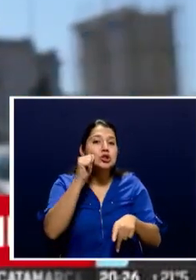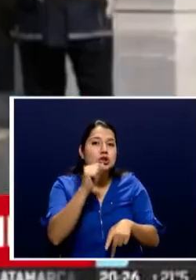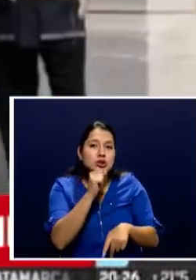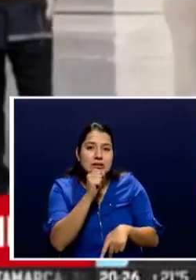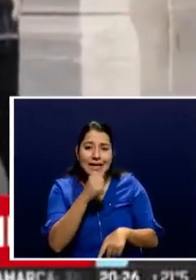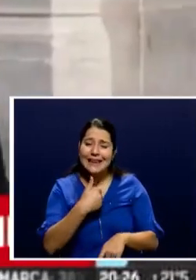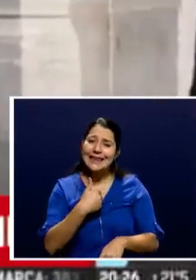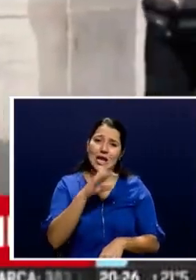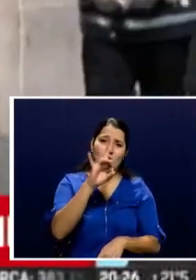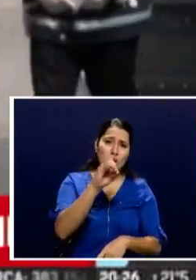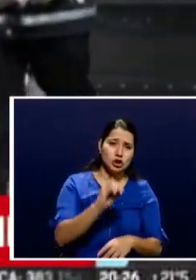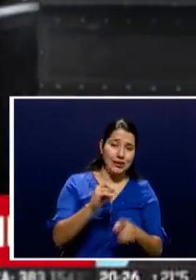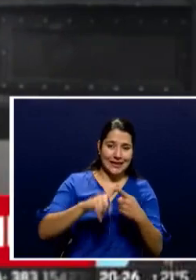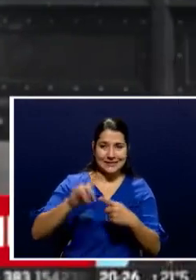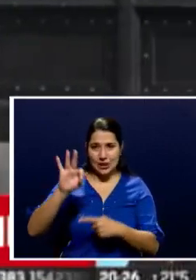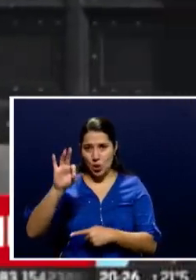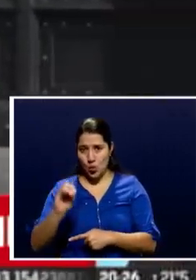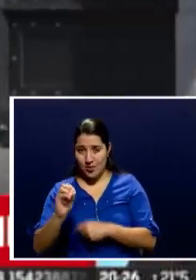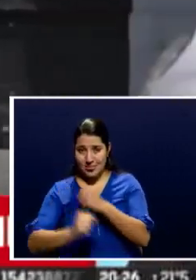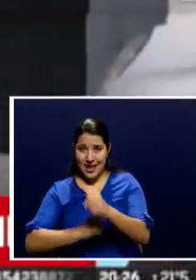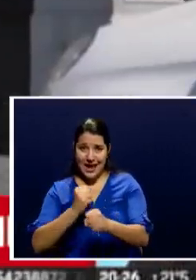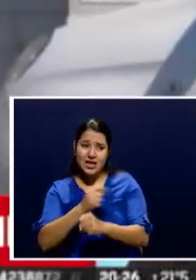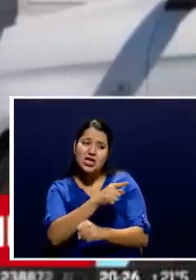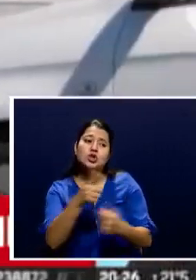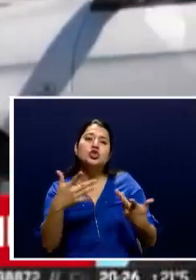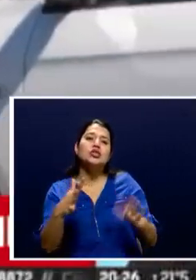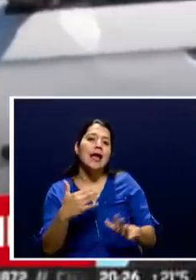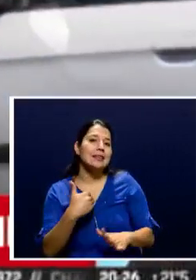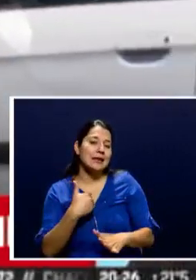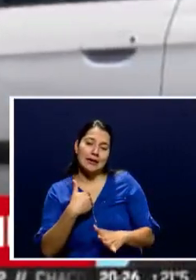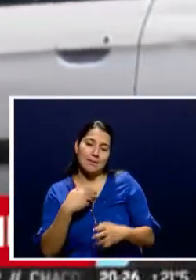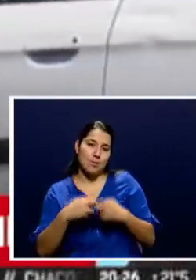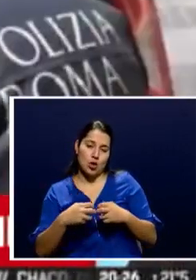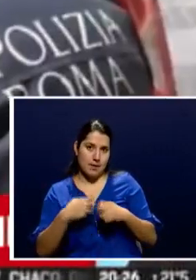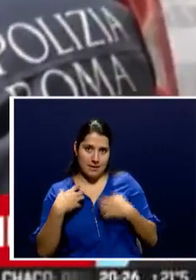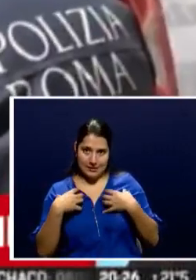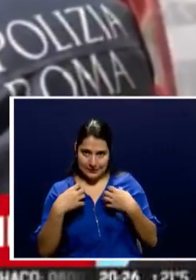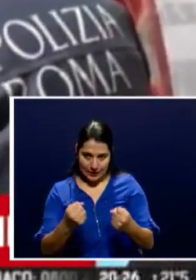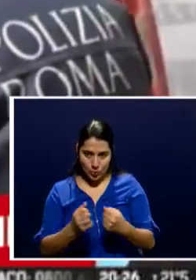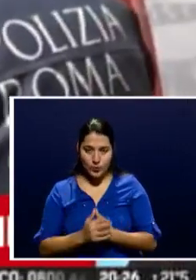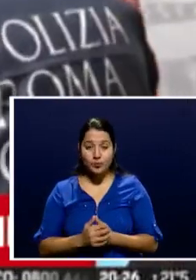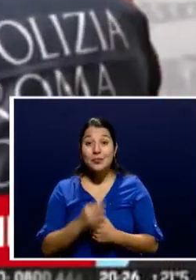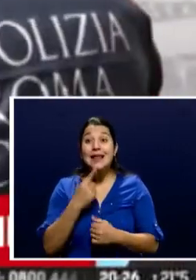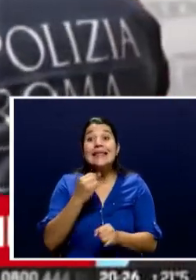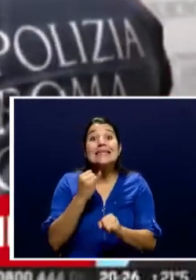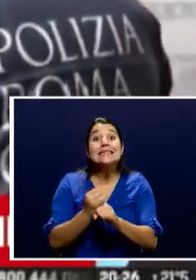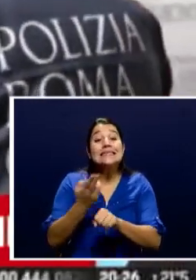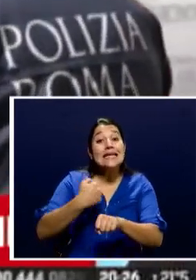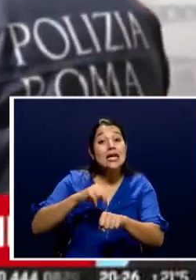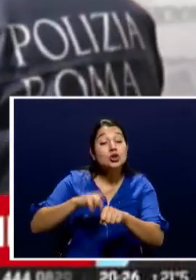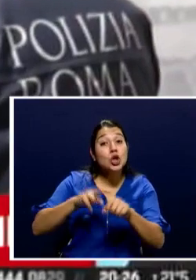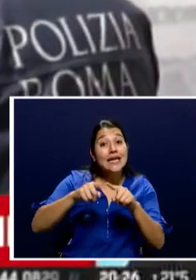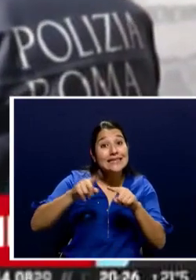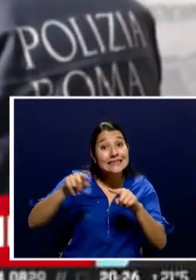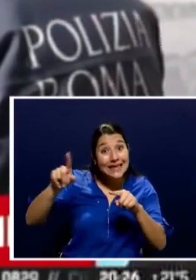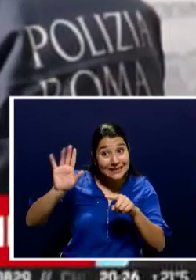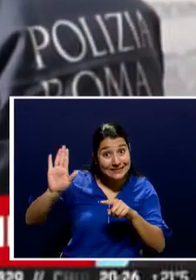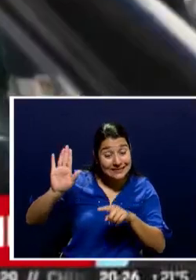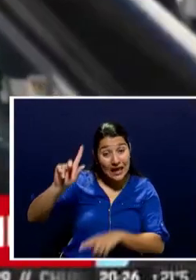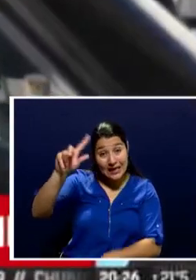80 y 90 años, que ya sufrían graves problemas de salud. Según el Instituto Nacional de Estadísticas